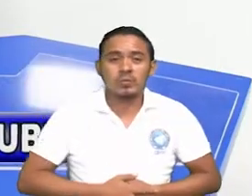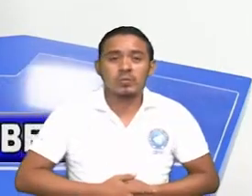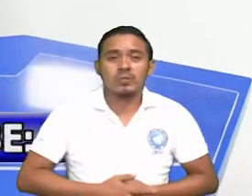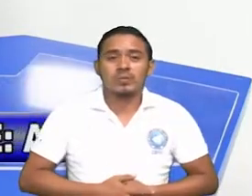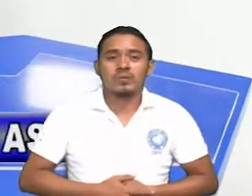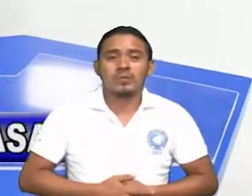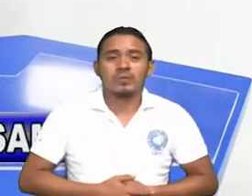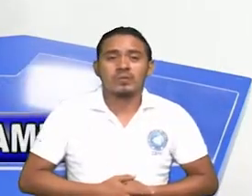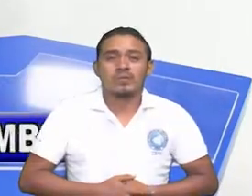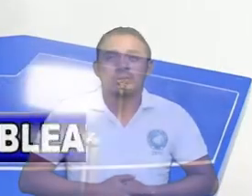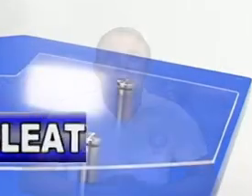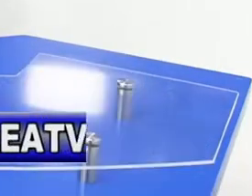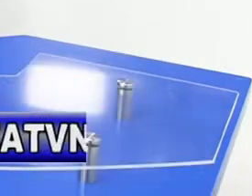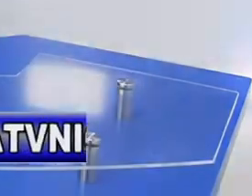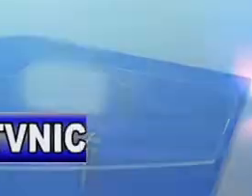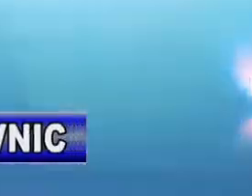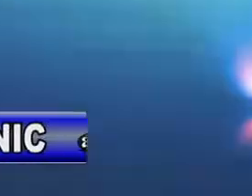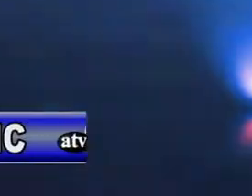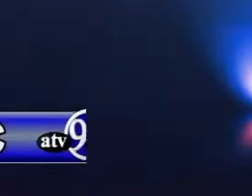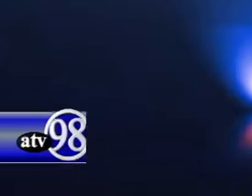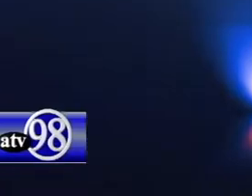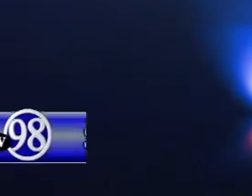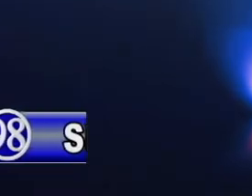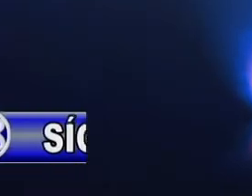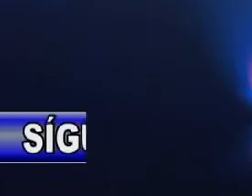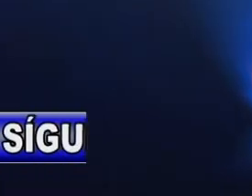de Liz Escoto.